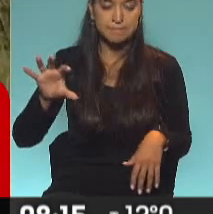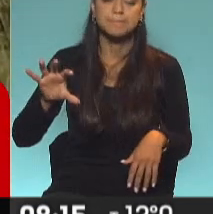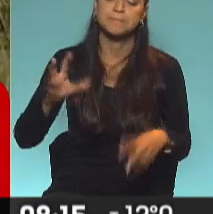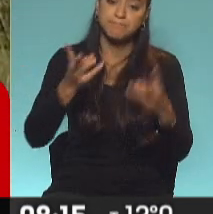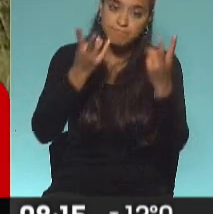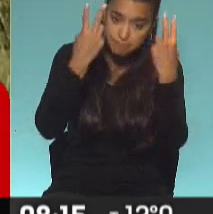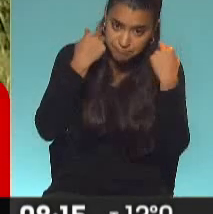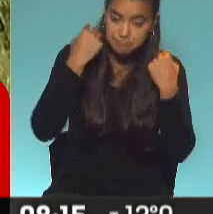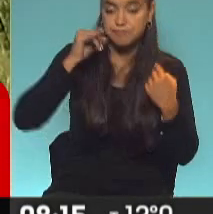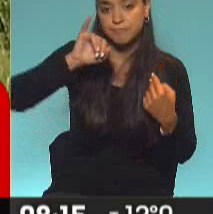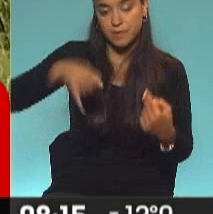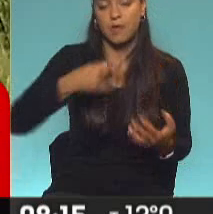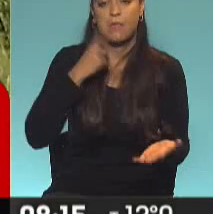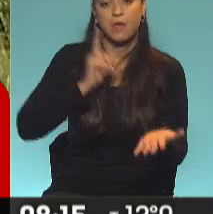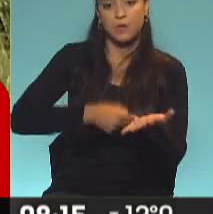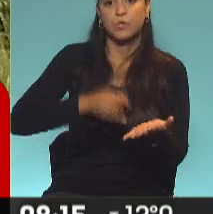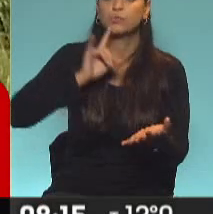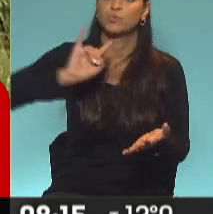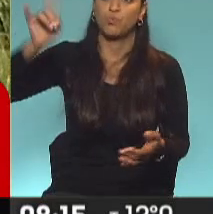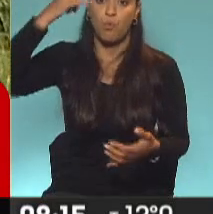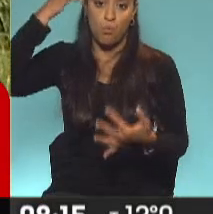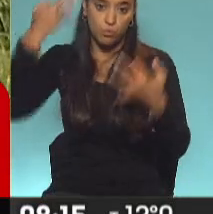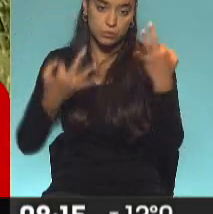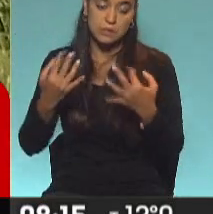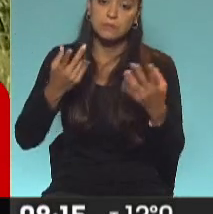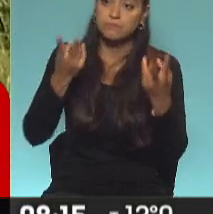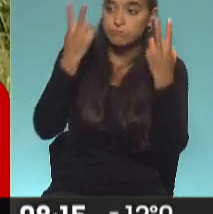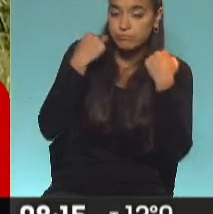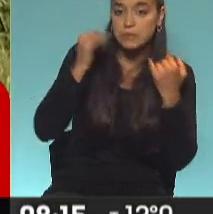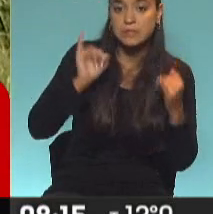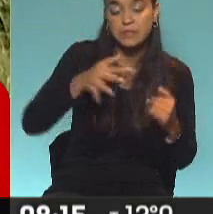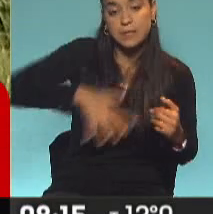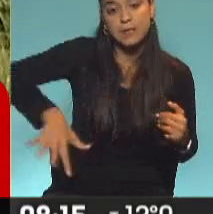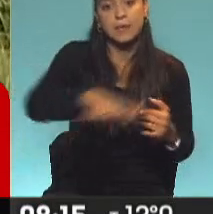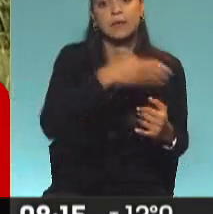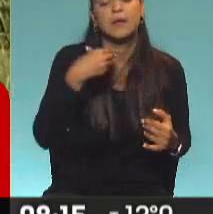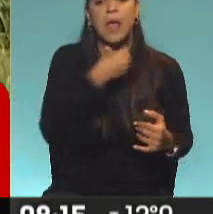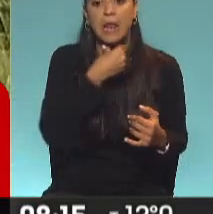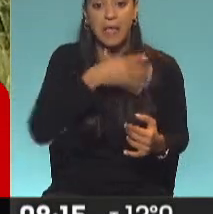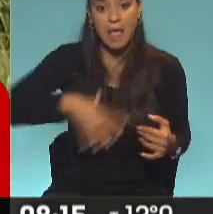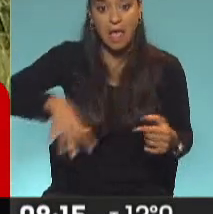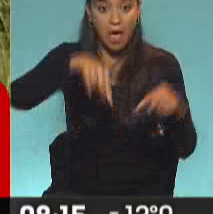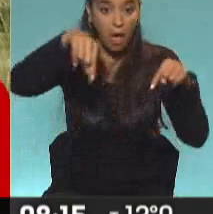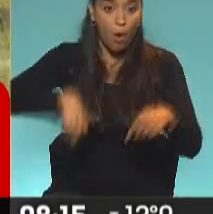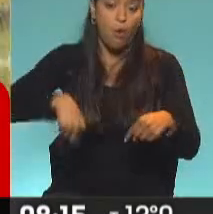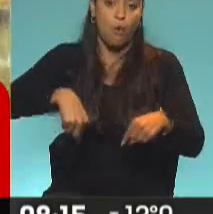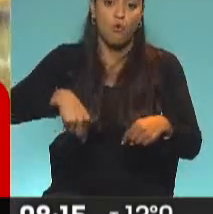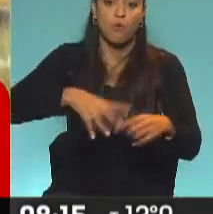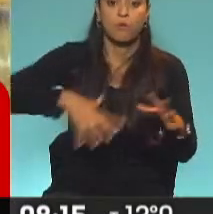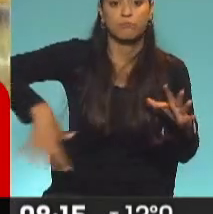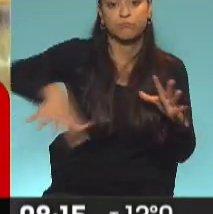como debe ser, la decisión judicial y el terreno de Guernica ha quedado